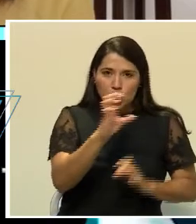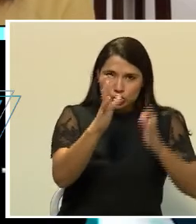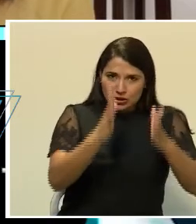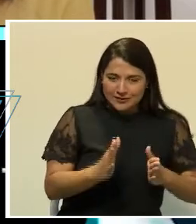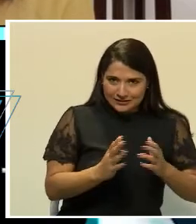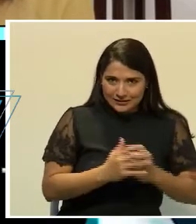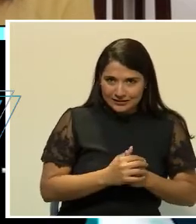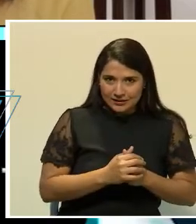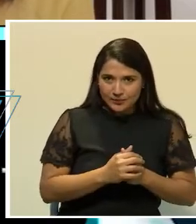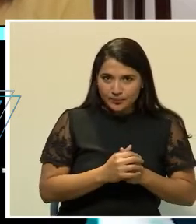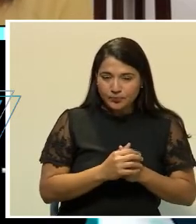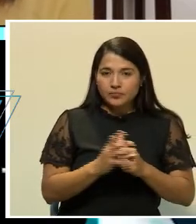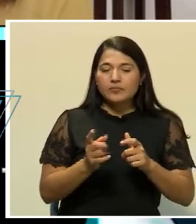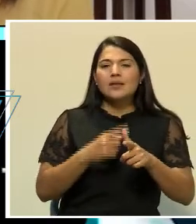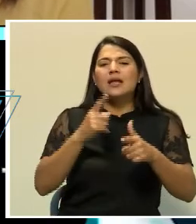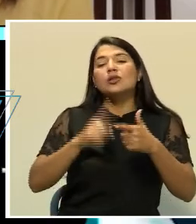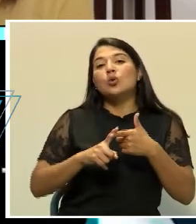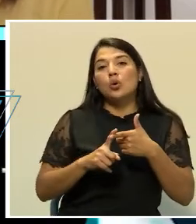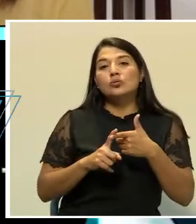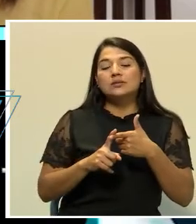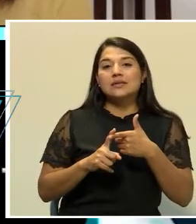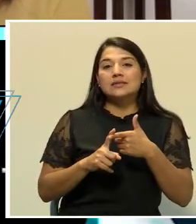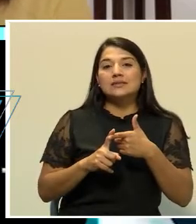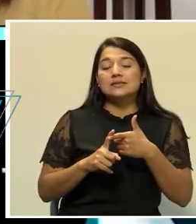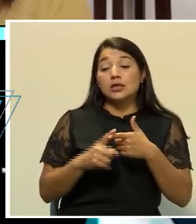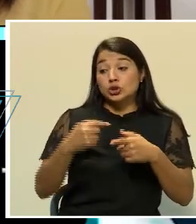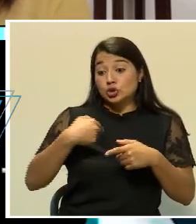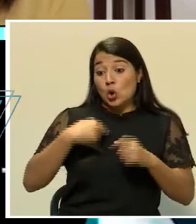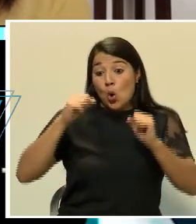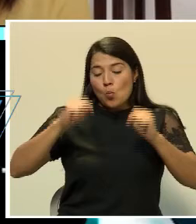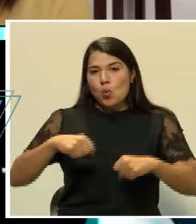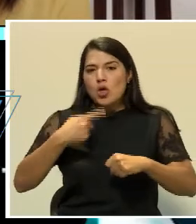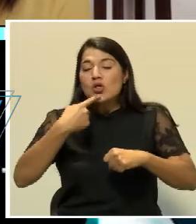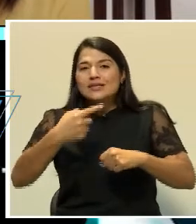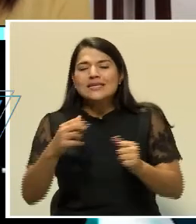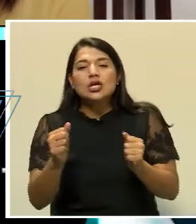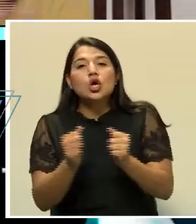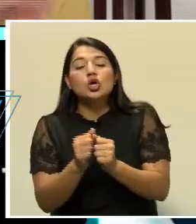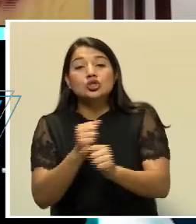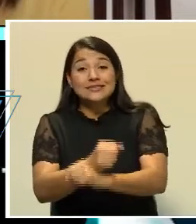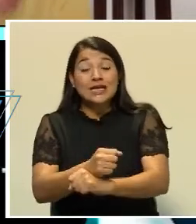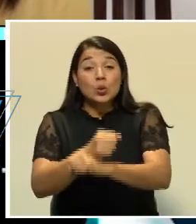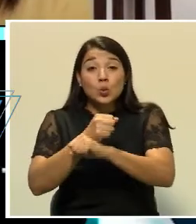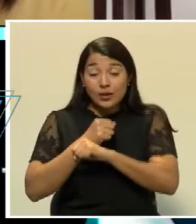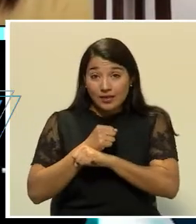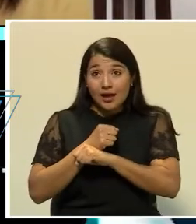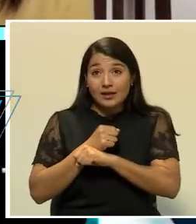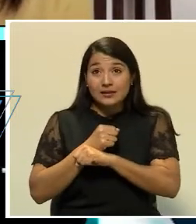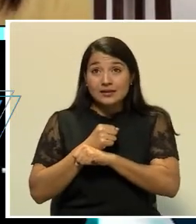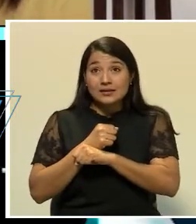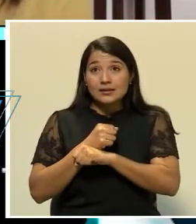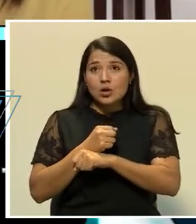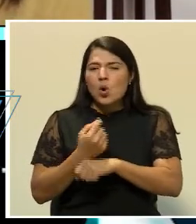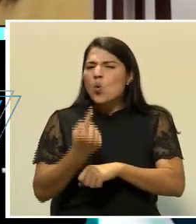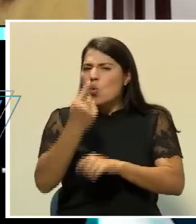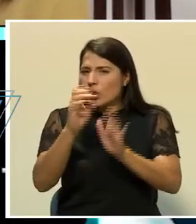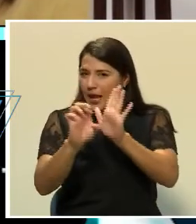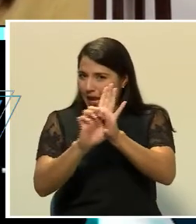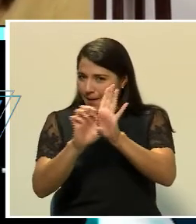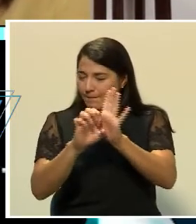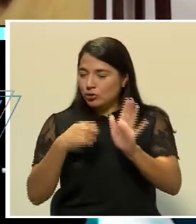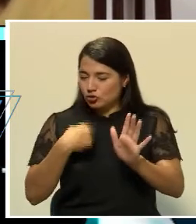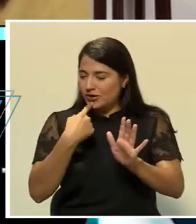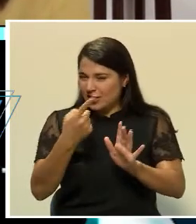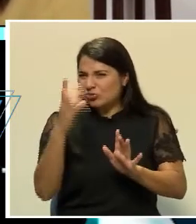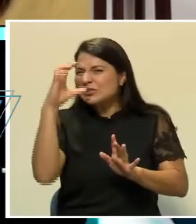puede decir con certeza que hay discriminación si ponemos este ejemplito que voy a poner en este